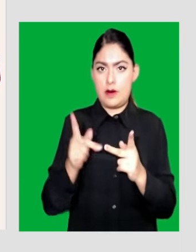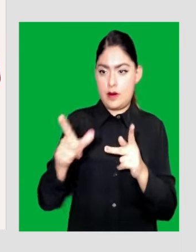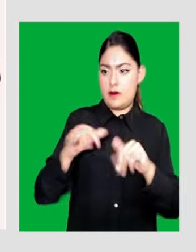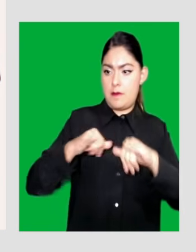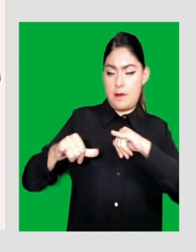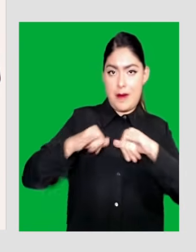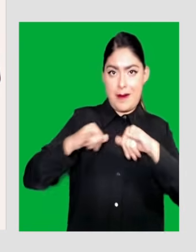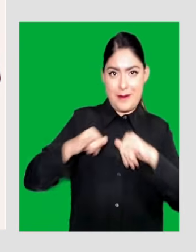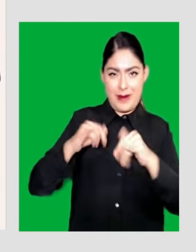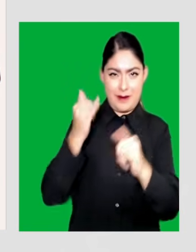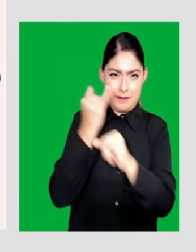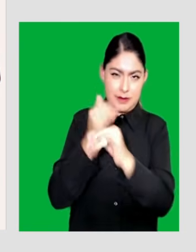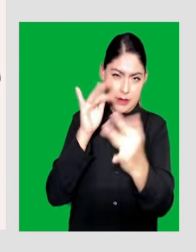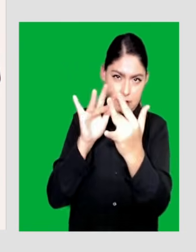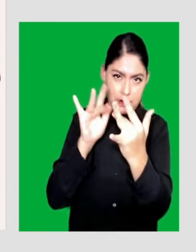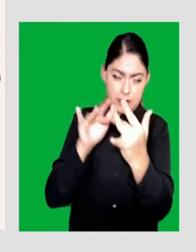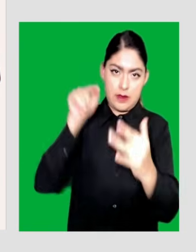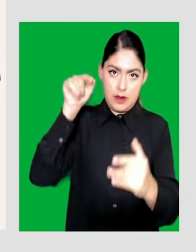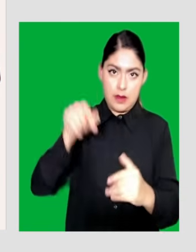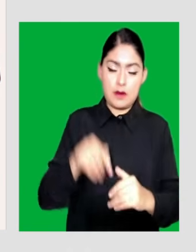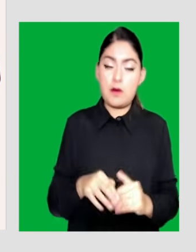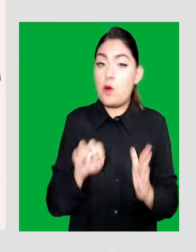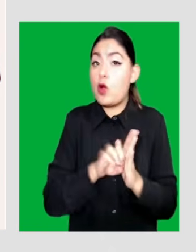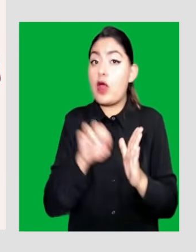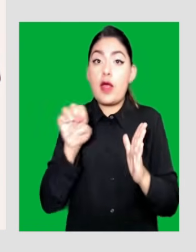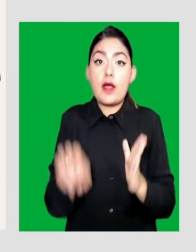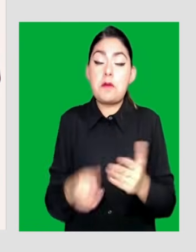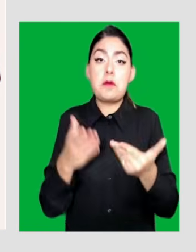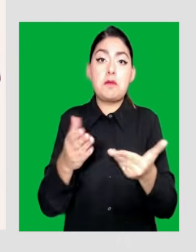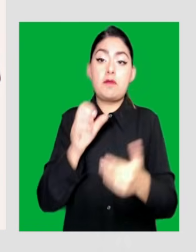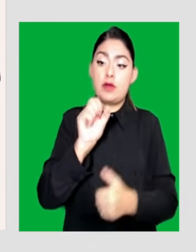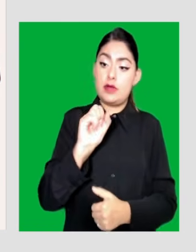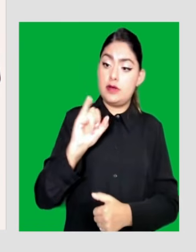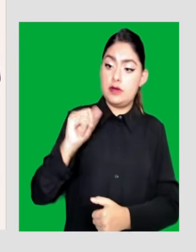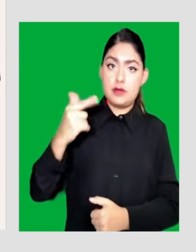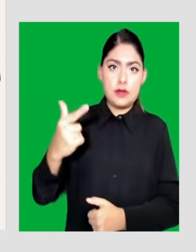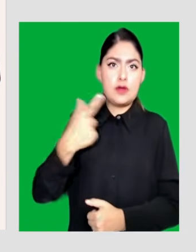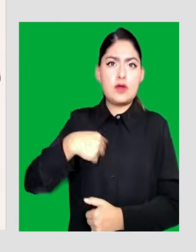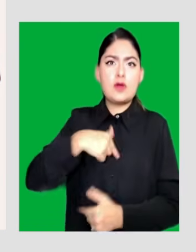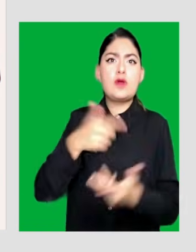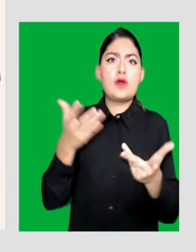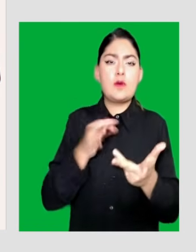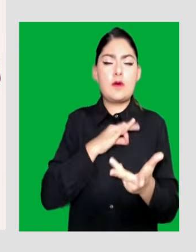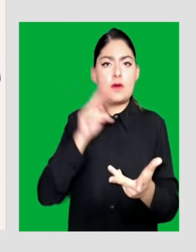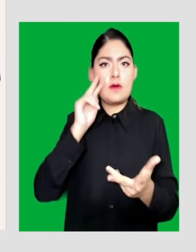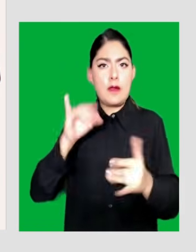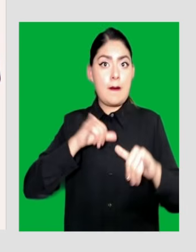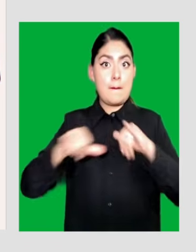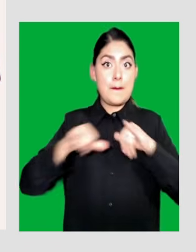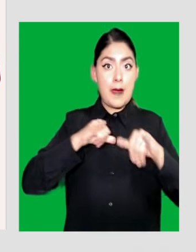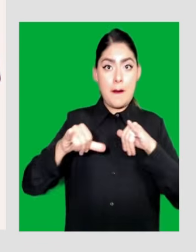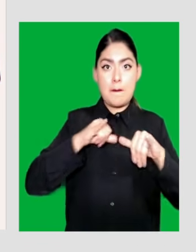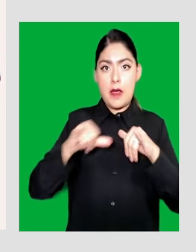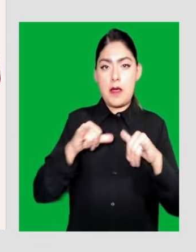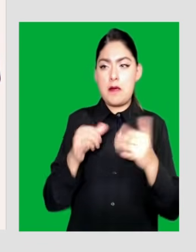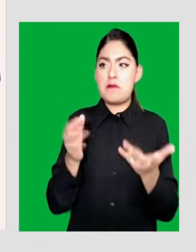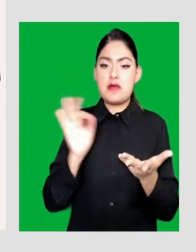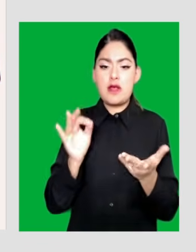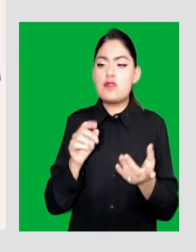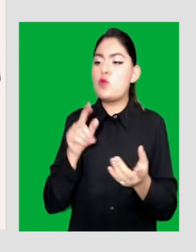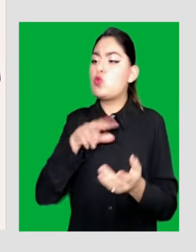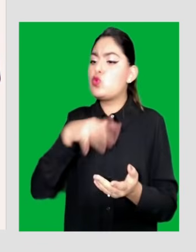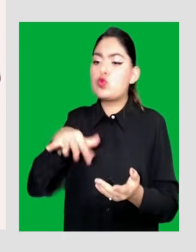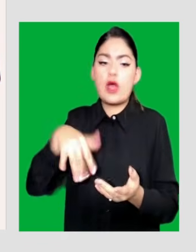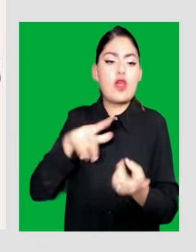sino que también entiende dónde y cómo estos se relacionan en el espacio. Funcionan como una base de datos con información